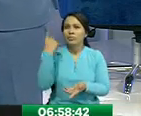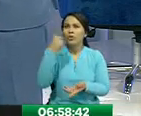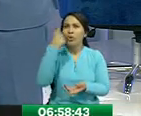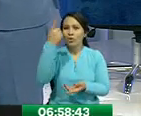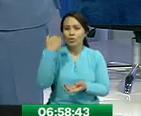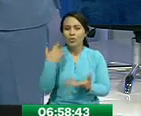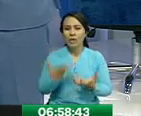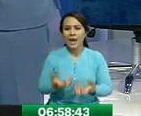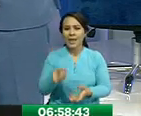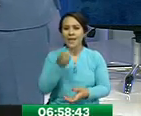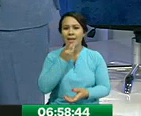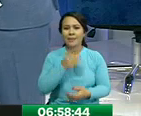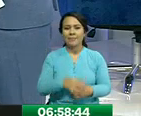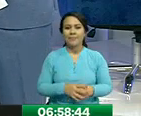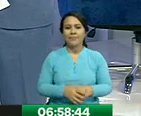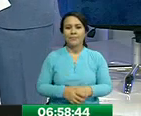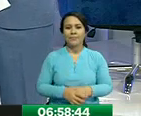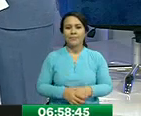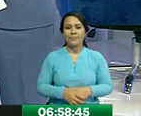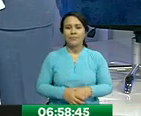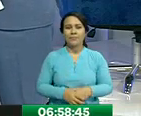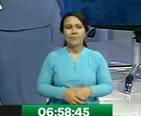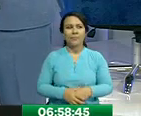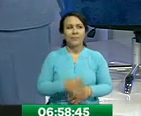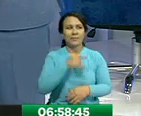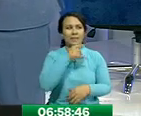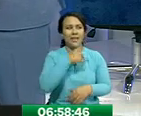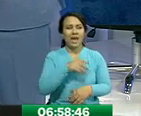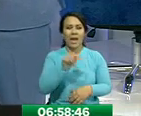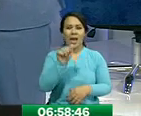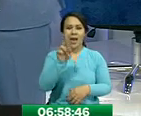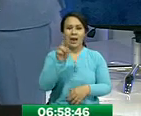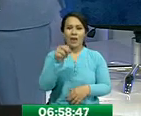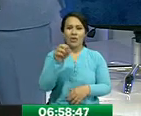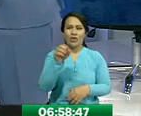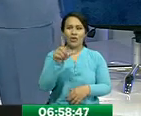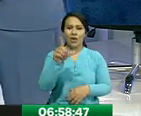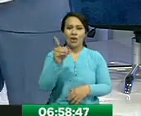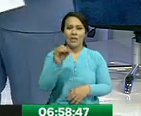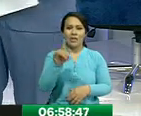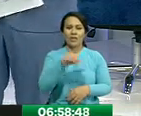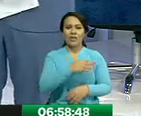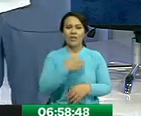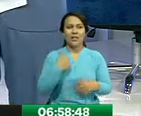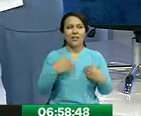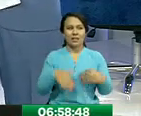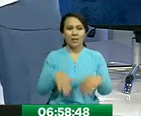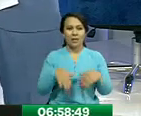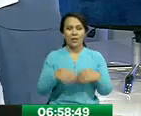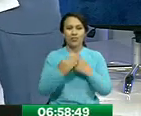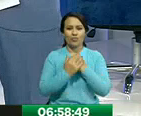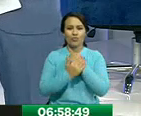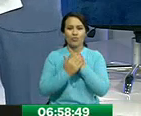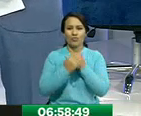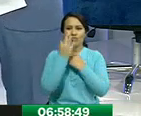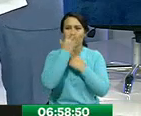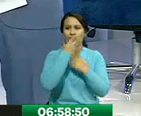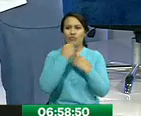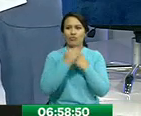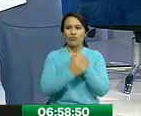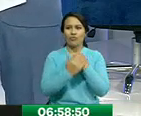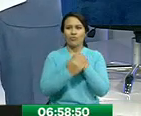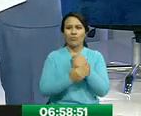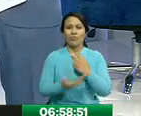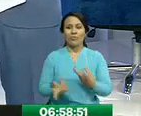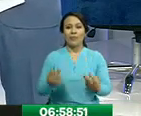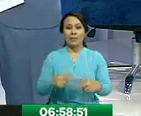quiere desayunar. Vaya, dele el desayuno. Oiga, ¿quién es Arnolillo? Arnolillo, pues mi perro, ah, Arnold. Sí, perrito Arnolillo. Sí, tan lindo. Qué lindo, bueno, perrito.